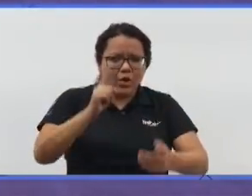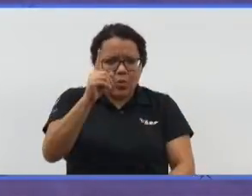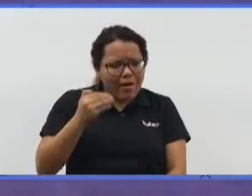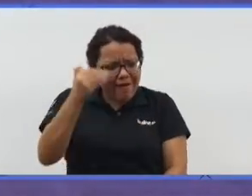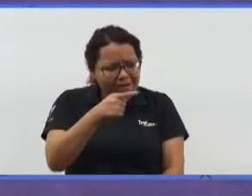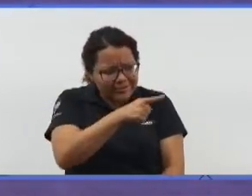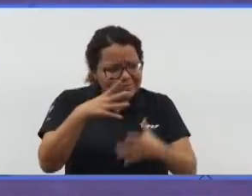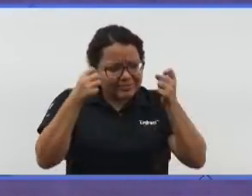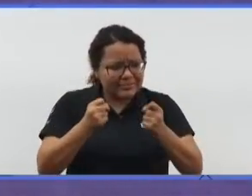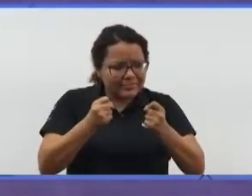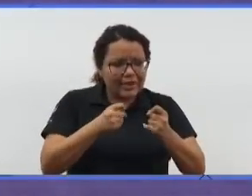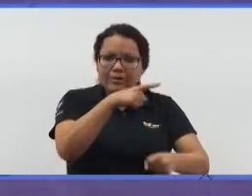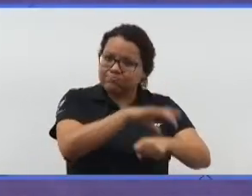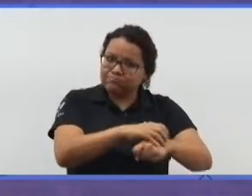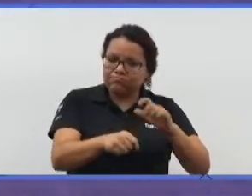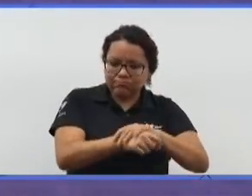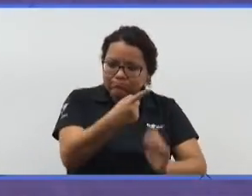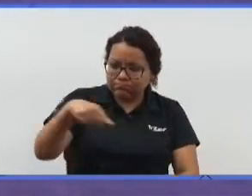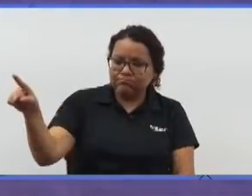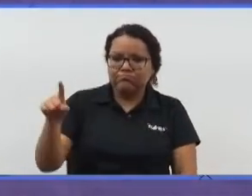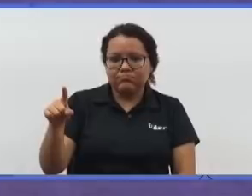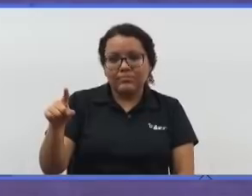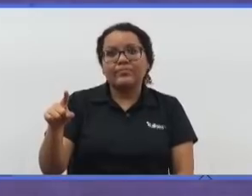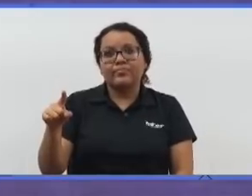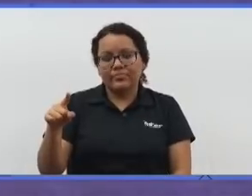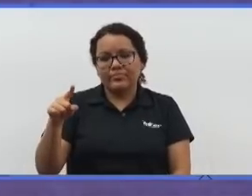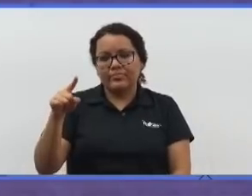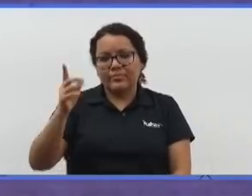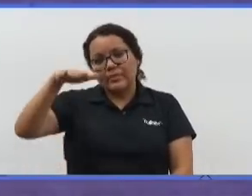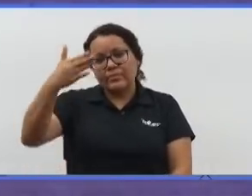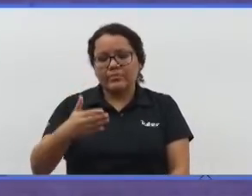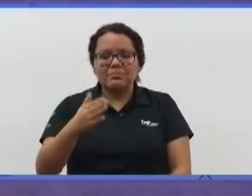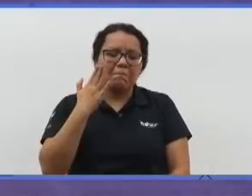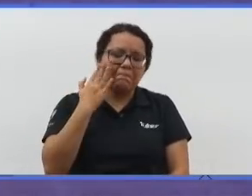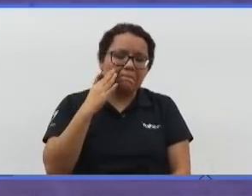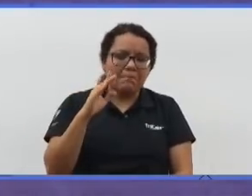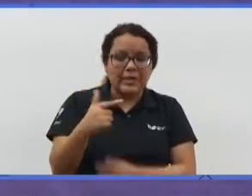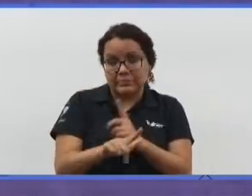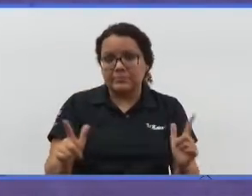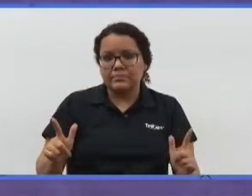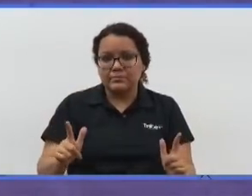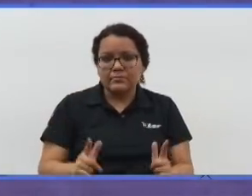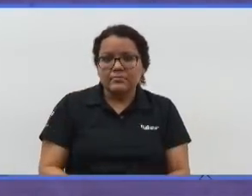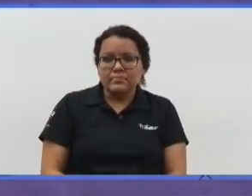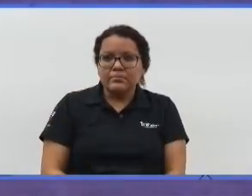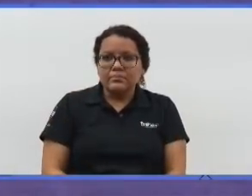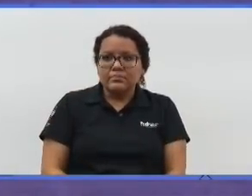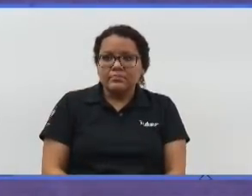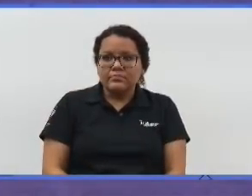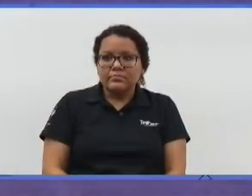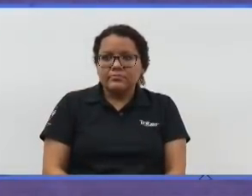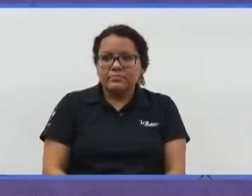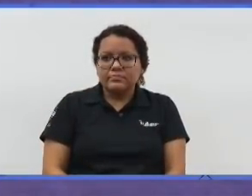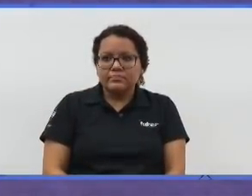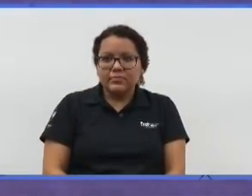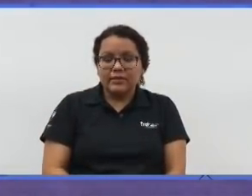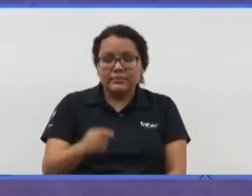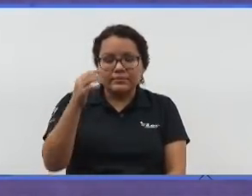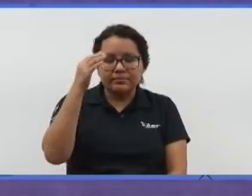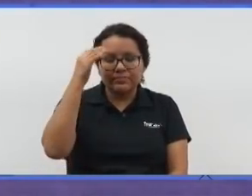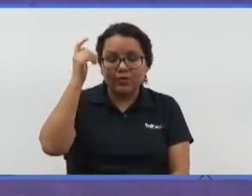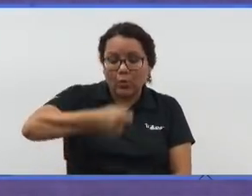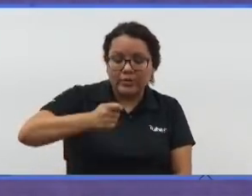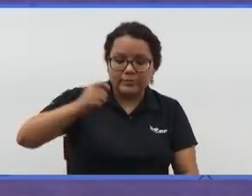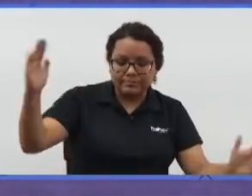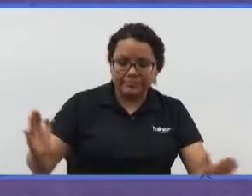la cárcel por estar y se la llevaron en la misma cámara al día siguiente sale la mamá ante el mismo juez